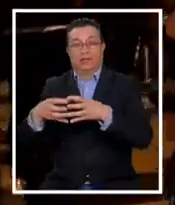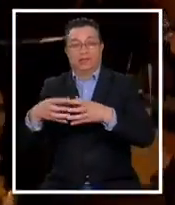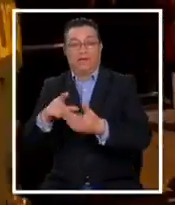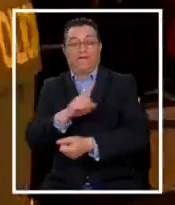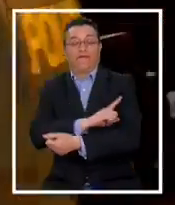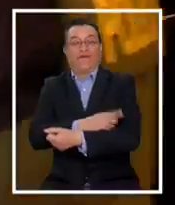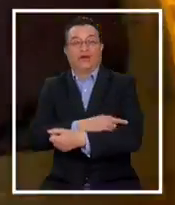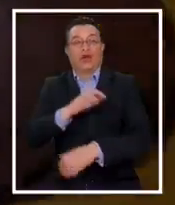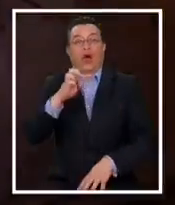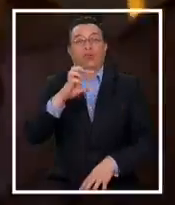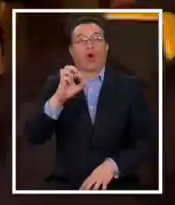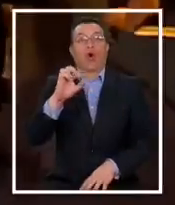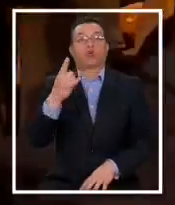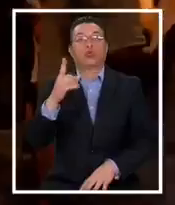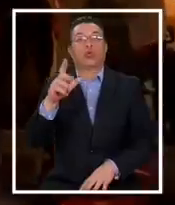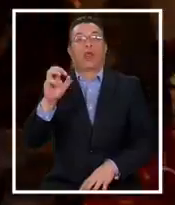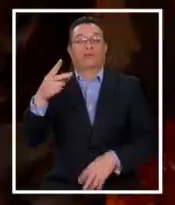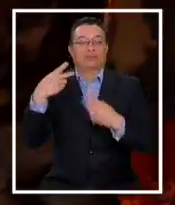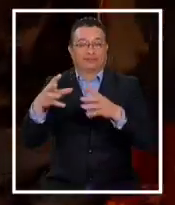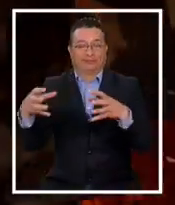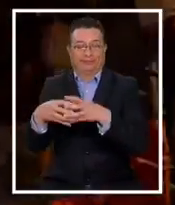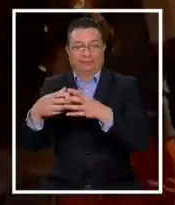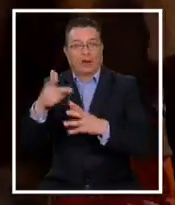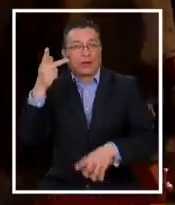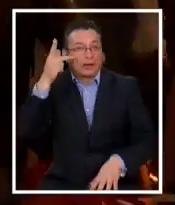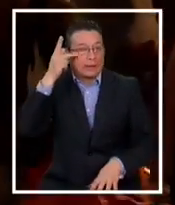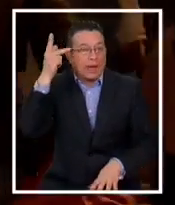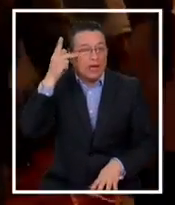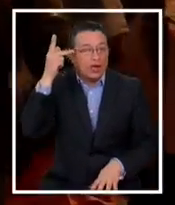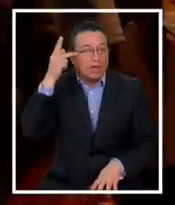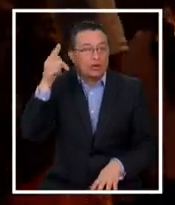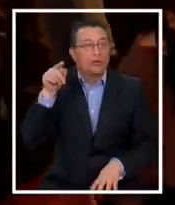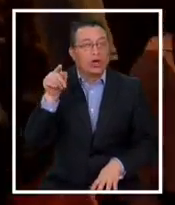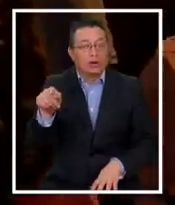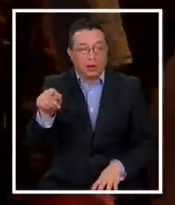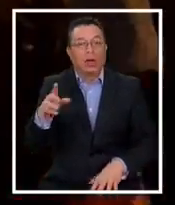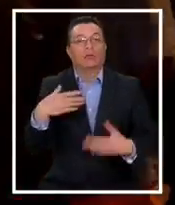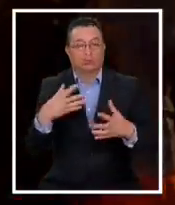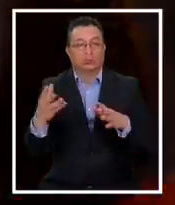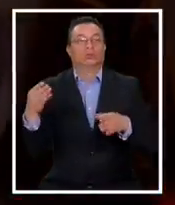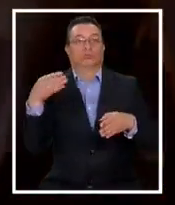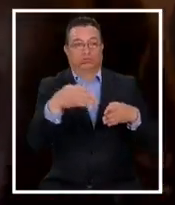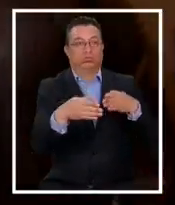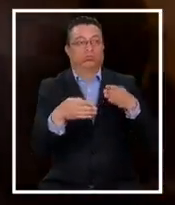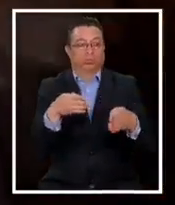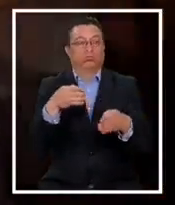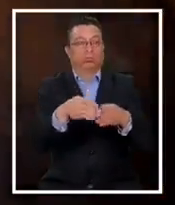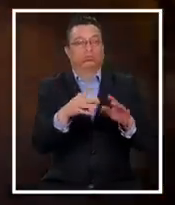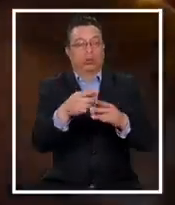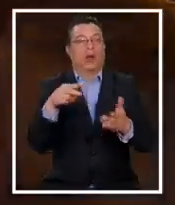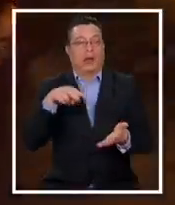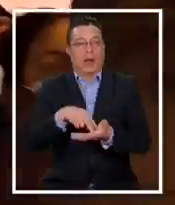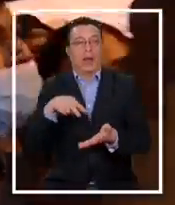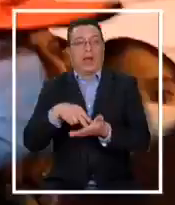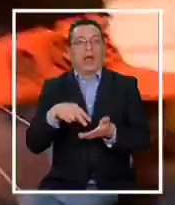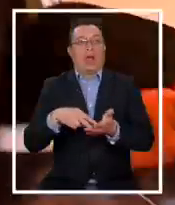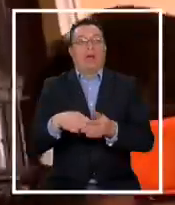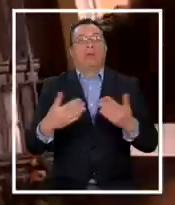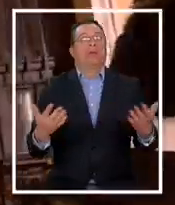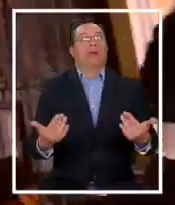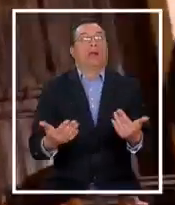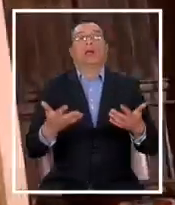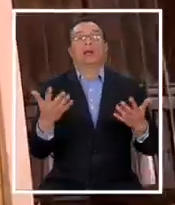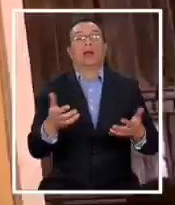popular es el partido de ti como memoria a esta hora se están reuniendo sus partidarios a la espera de que pueda